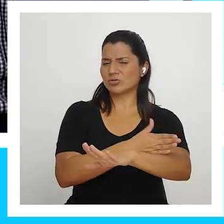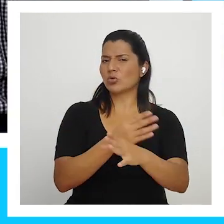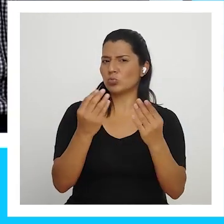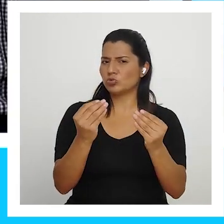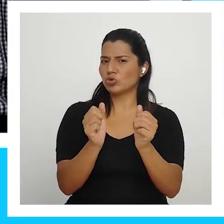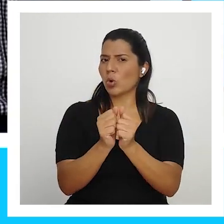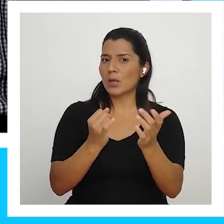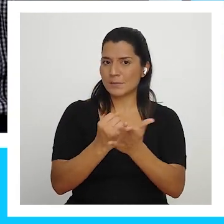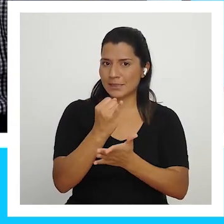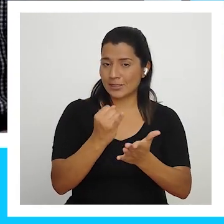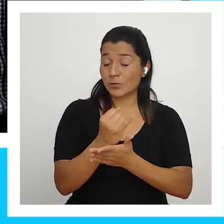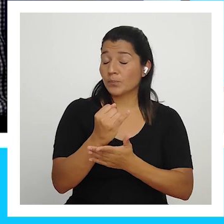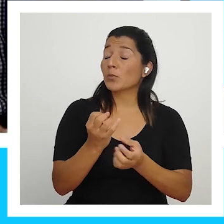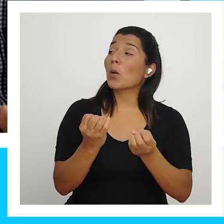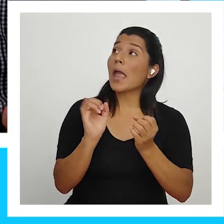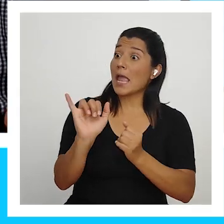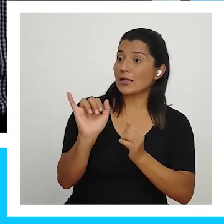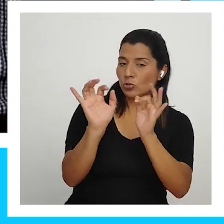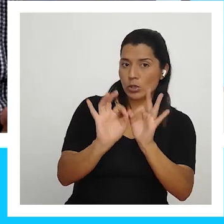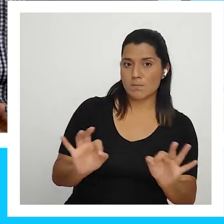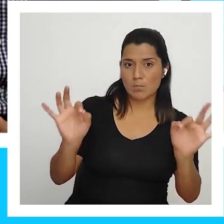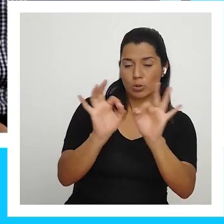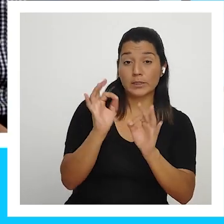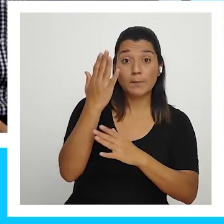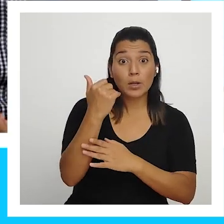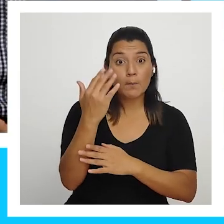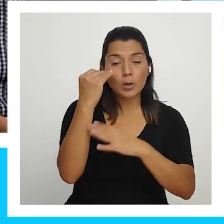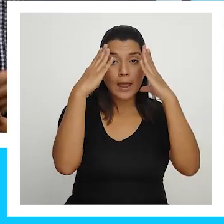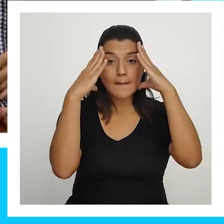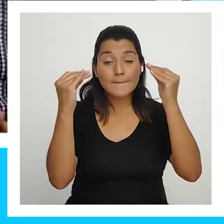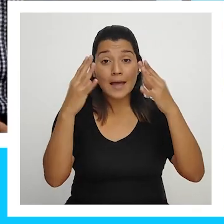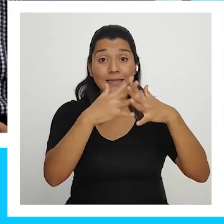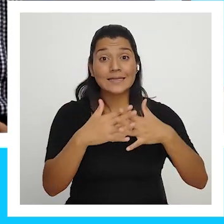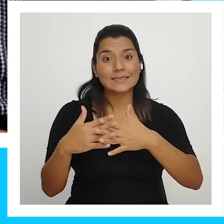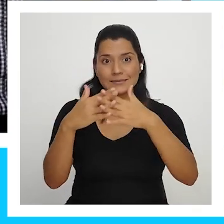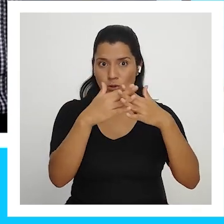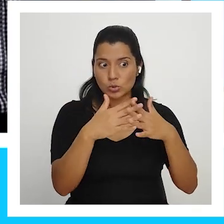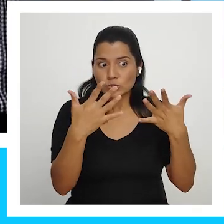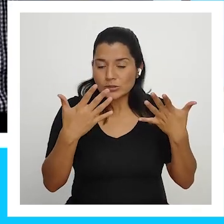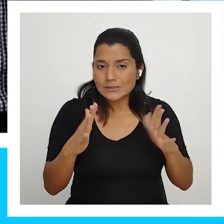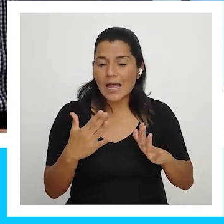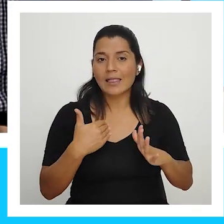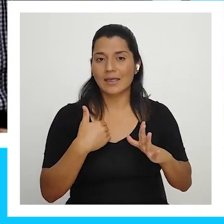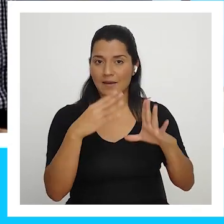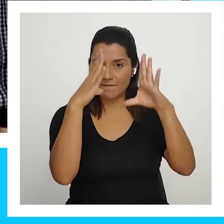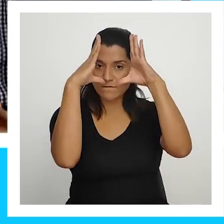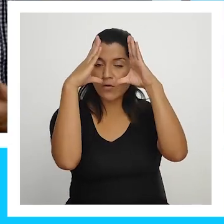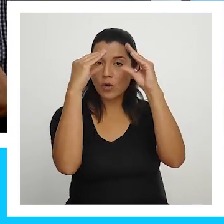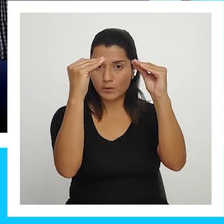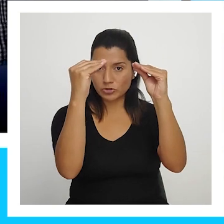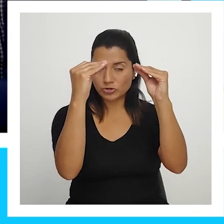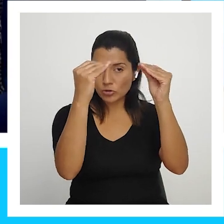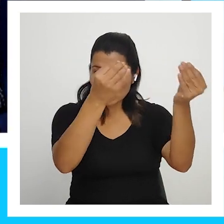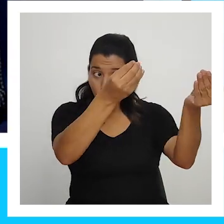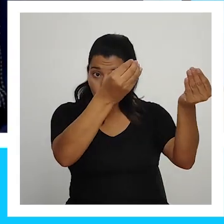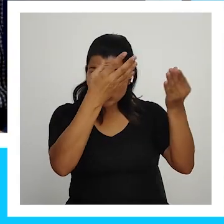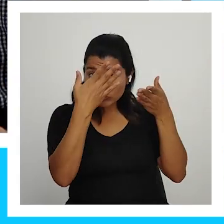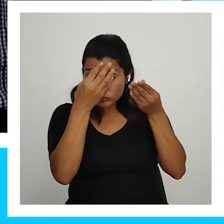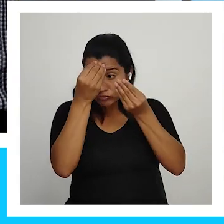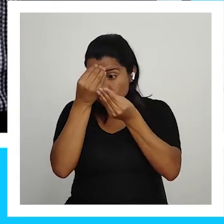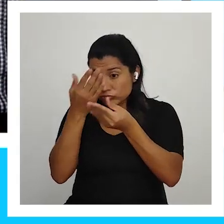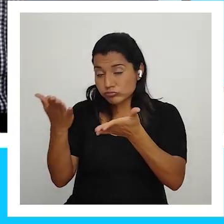Ministerio Público, Organismo de Investigación Judicial y Embajada de Estados Unidos, puedan empezar a recibir las denuncias de estas personas e iniciar precisamente